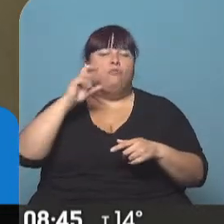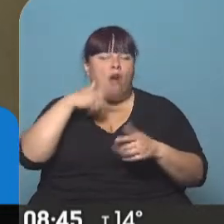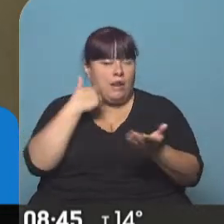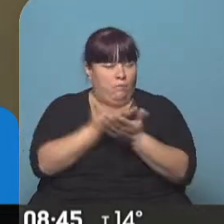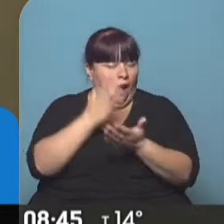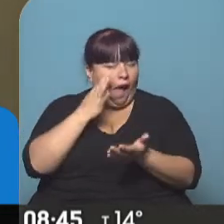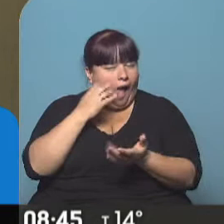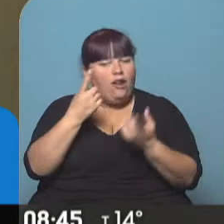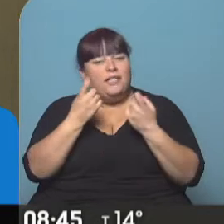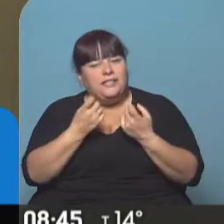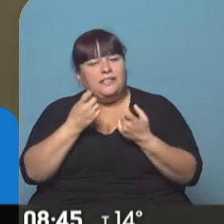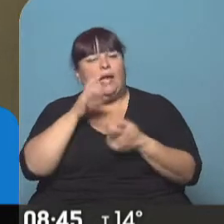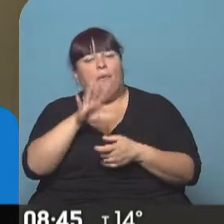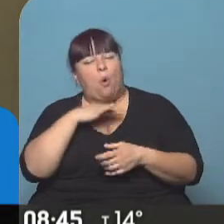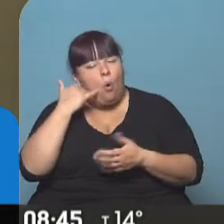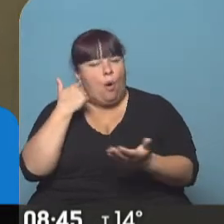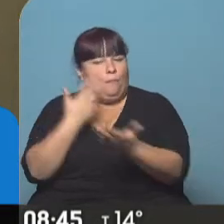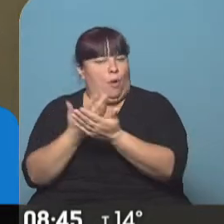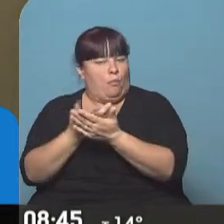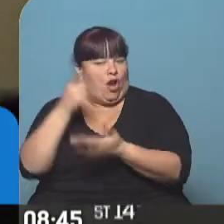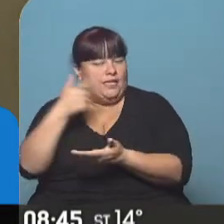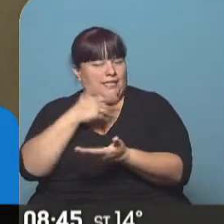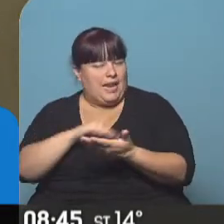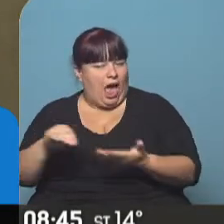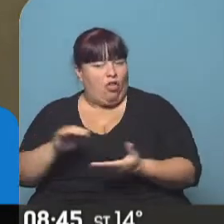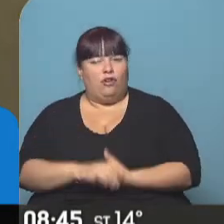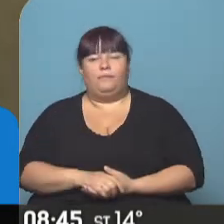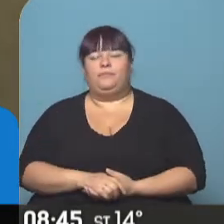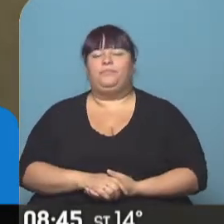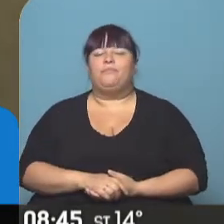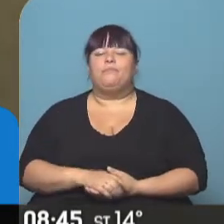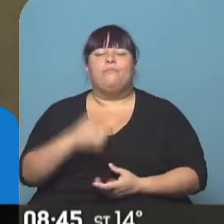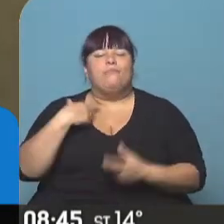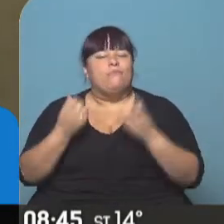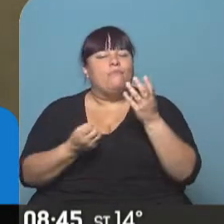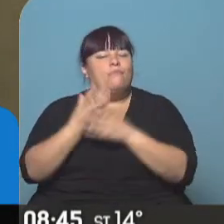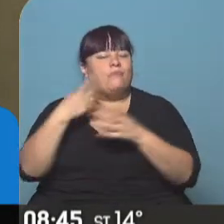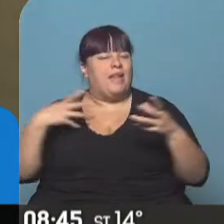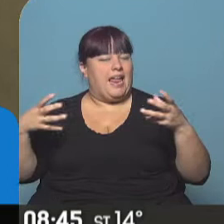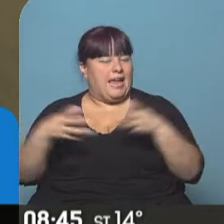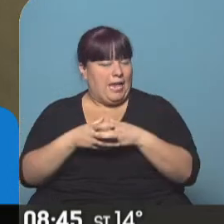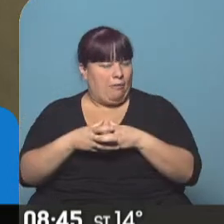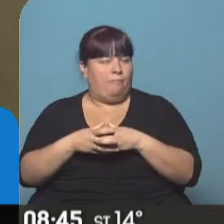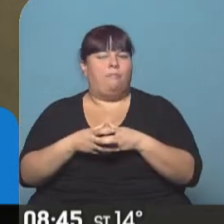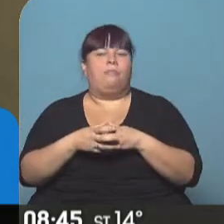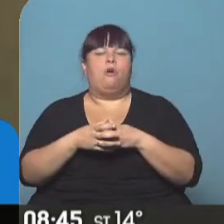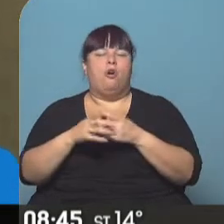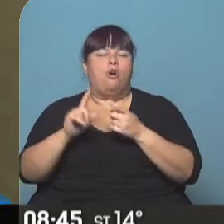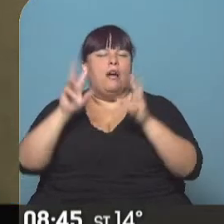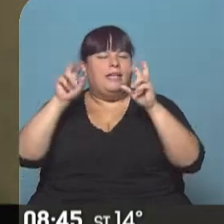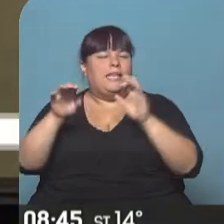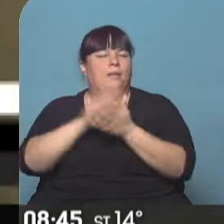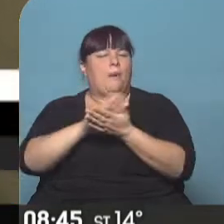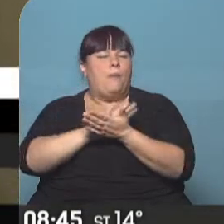planteó alguno que necesita la provincia que es impulsado en el senado nacional hemos formado parte de este equipo tenemos los conceptos